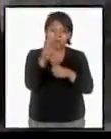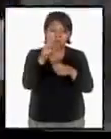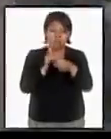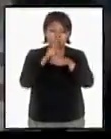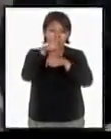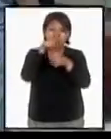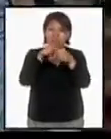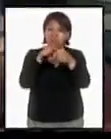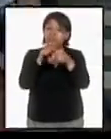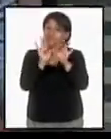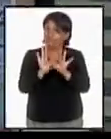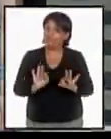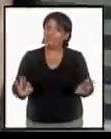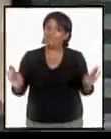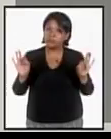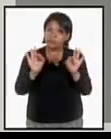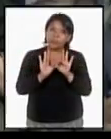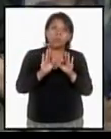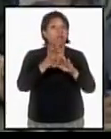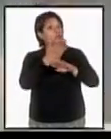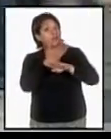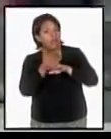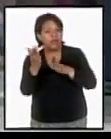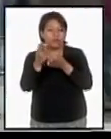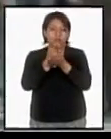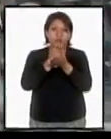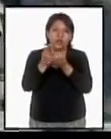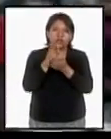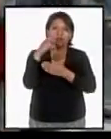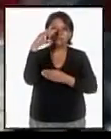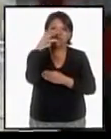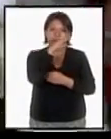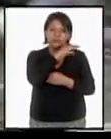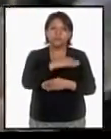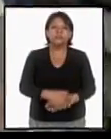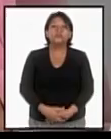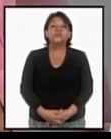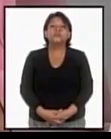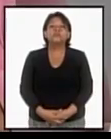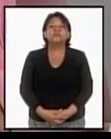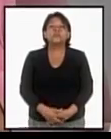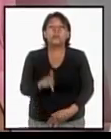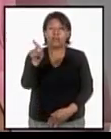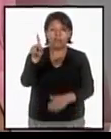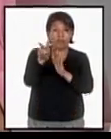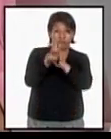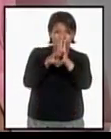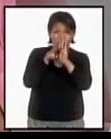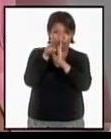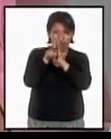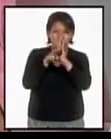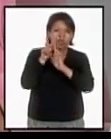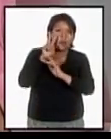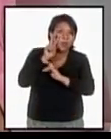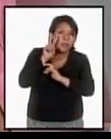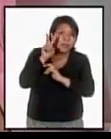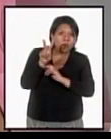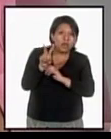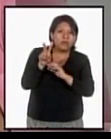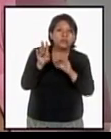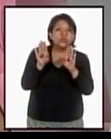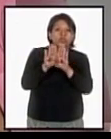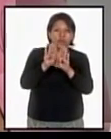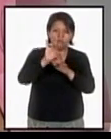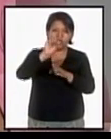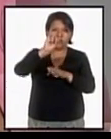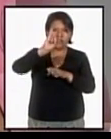piel es significativo: blanco, moreno, negro. Bueno, en el video se percibe cómo Isaac es